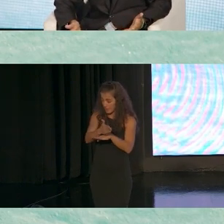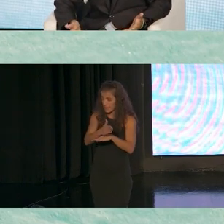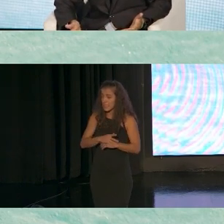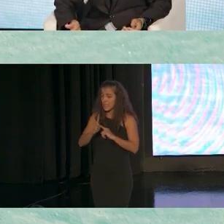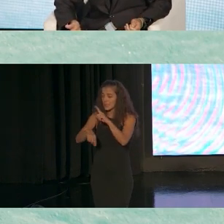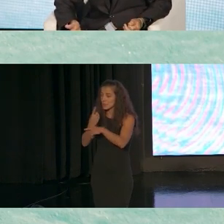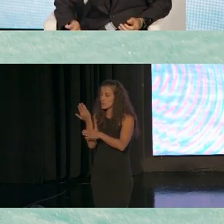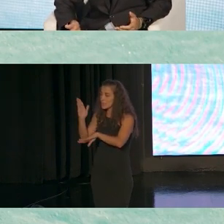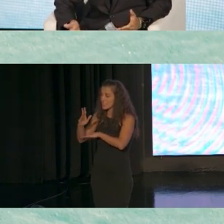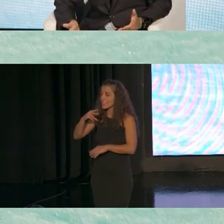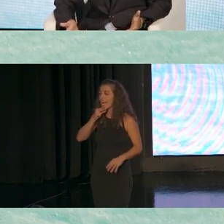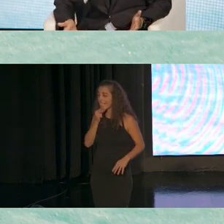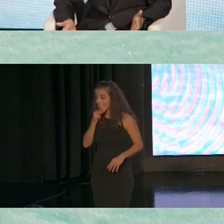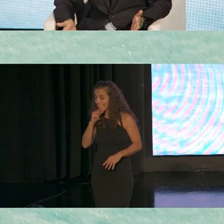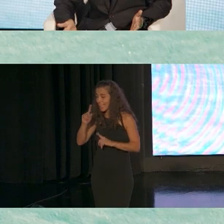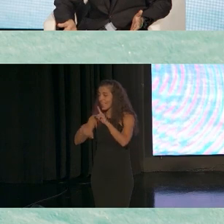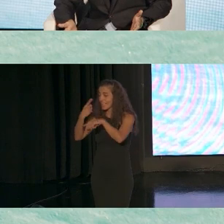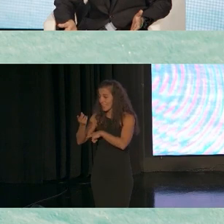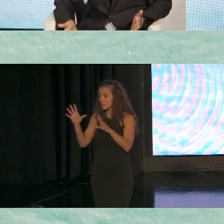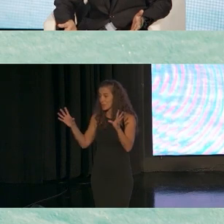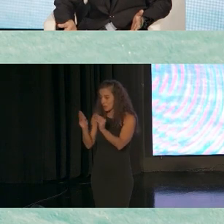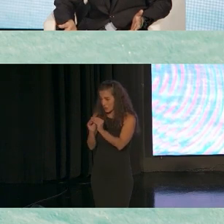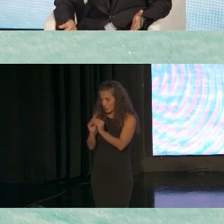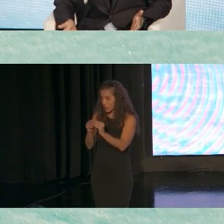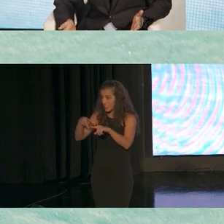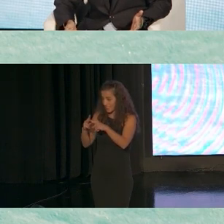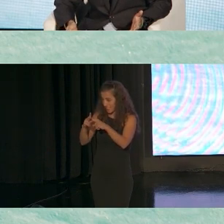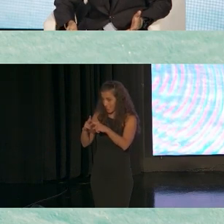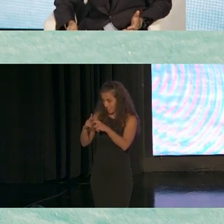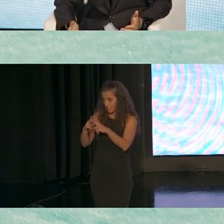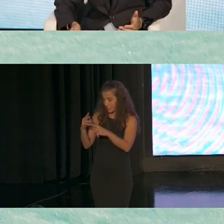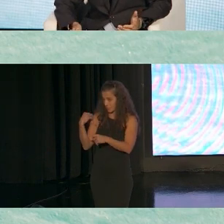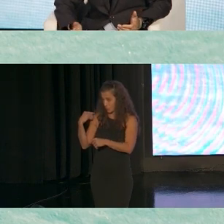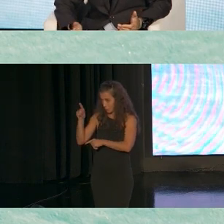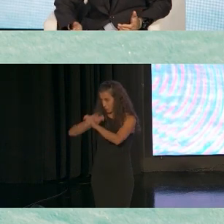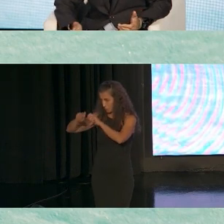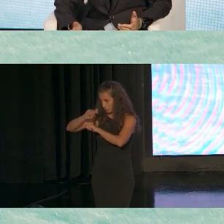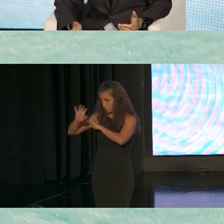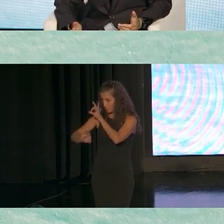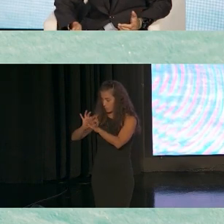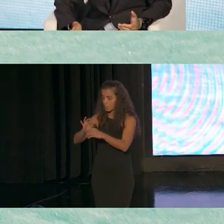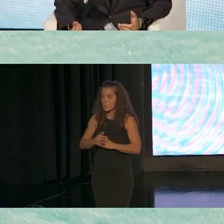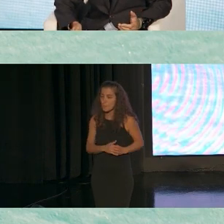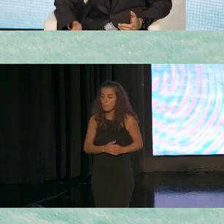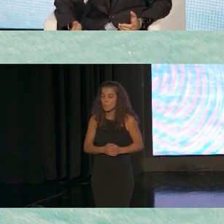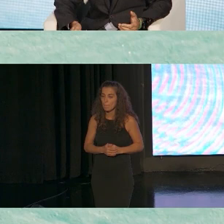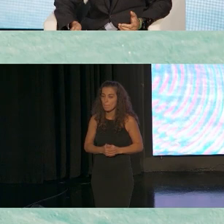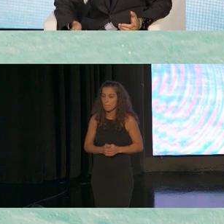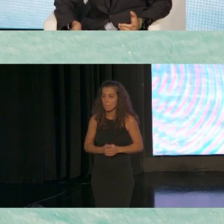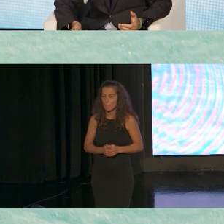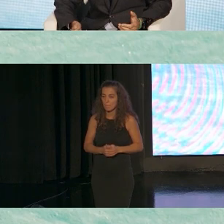voy a presentar a mi nieta y luego son las conclusiones de de esos talleres de esos talleres de abuelos